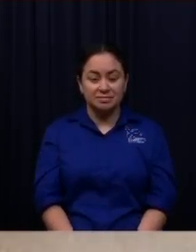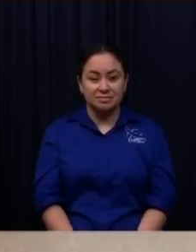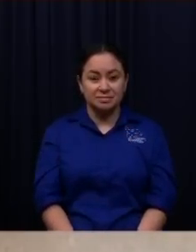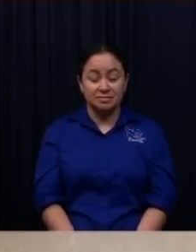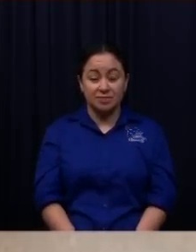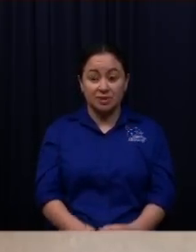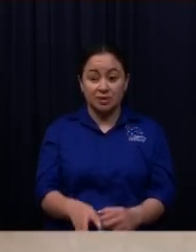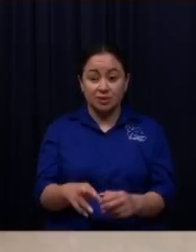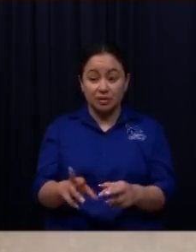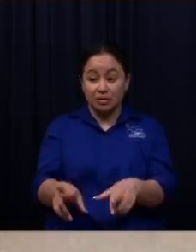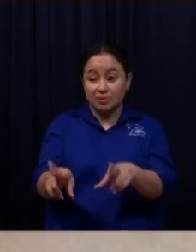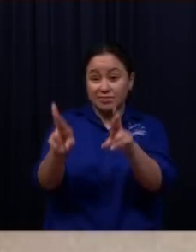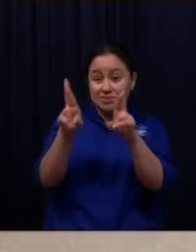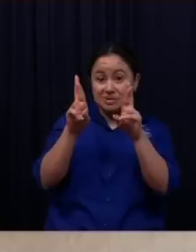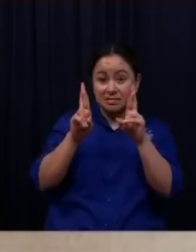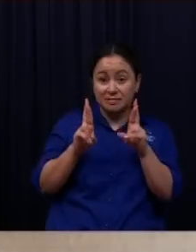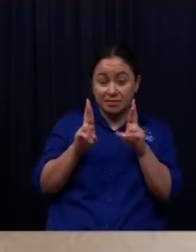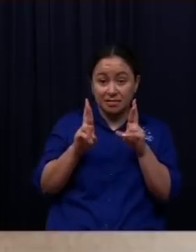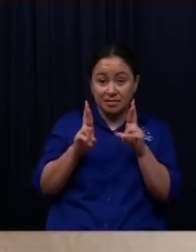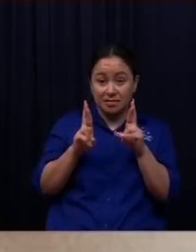heredé fue una deuda